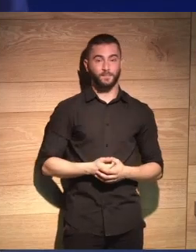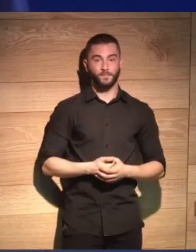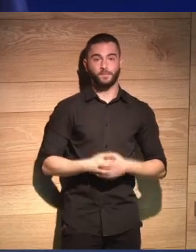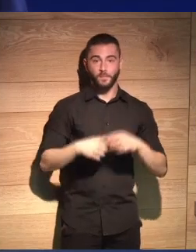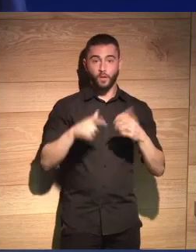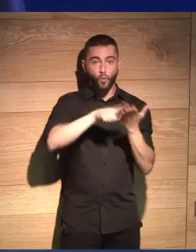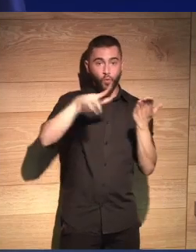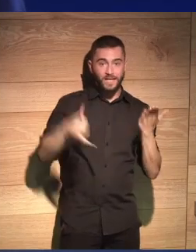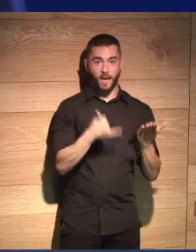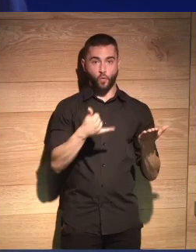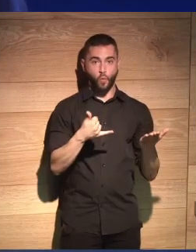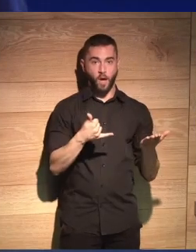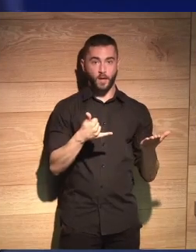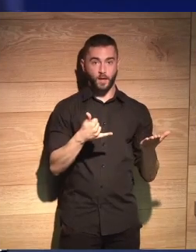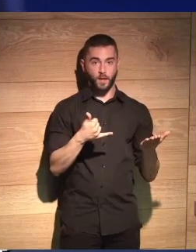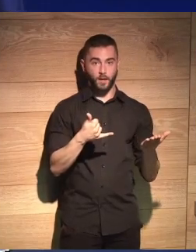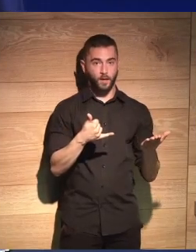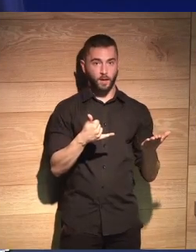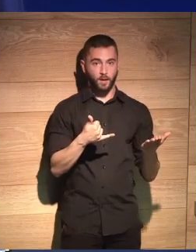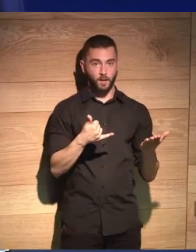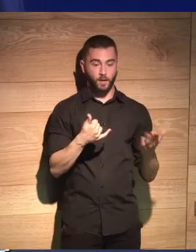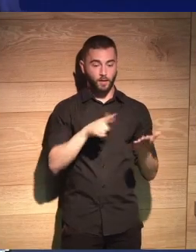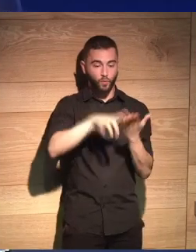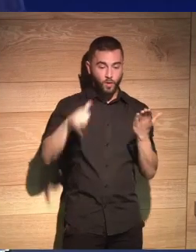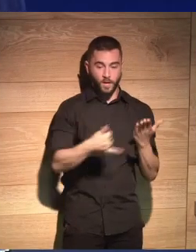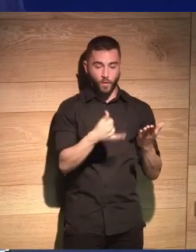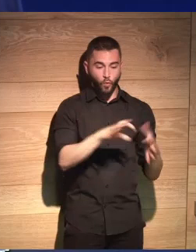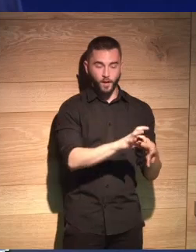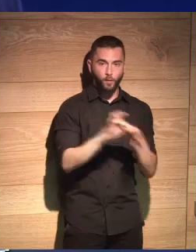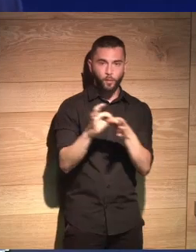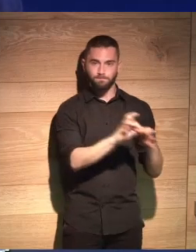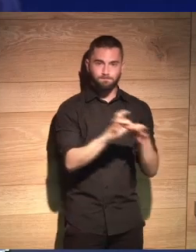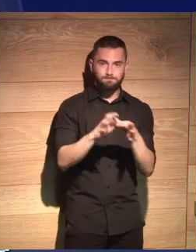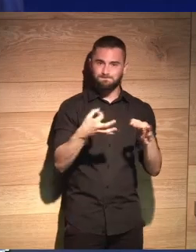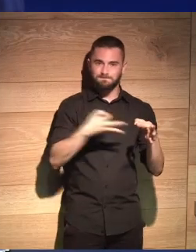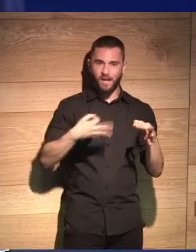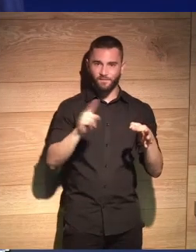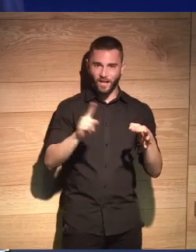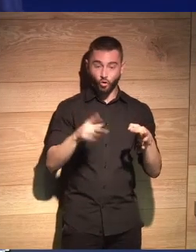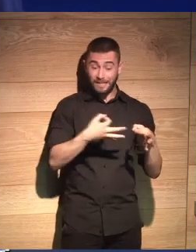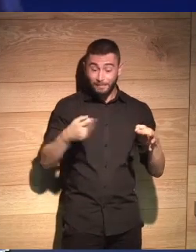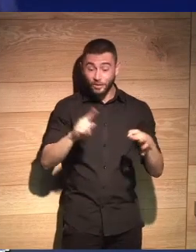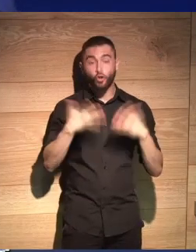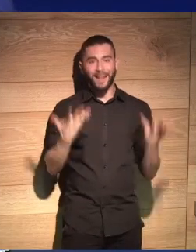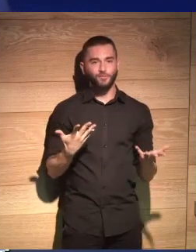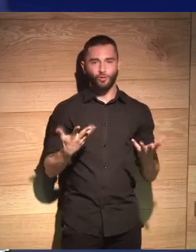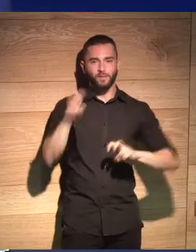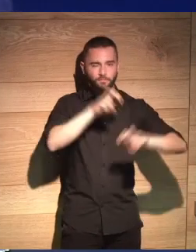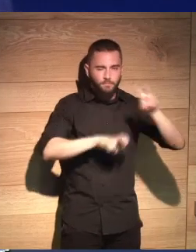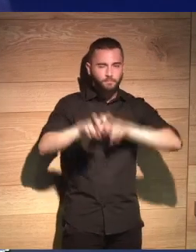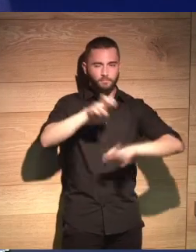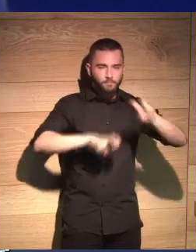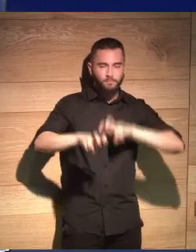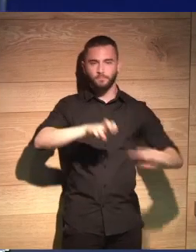trata de un lenguaje que se reconoce a sí mismo como no del todo adecuado. Y como no es del todo adecuado, hay que encontrar una